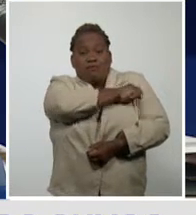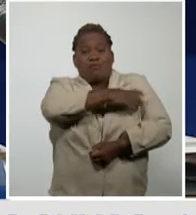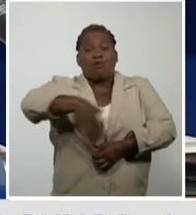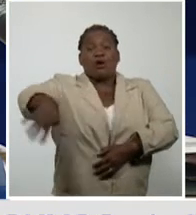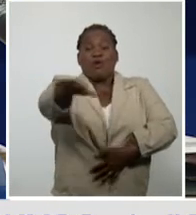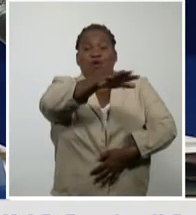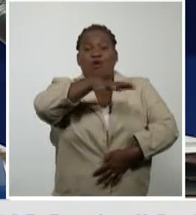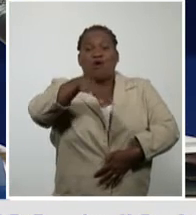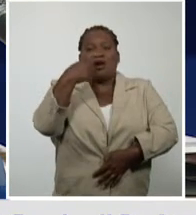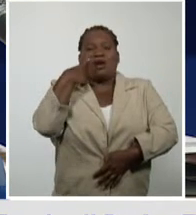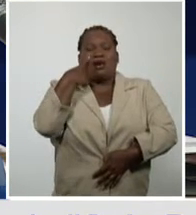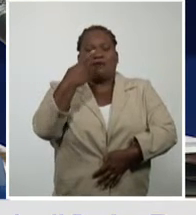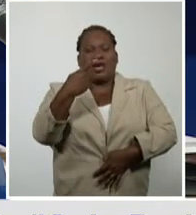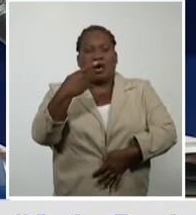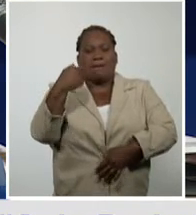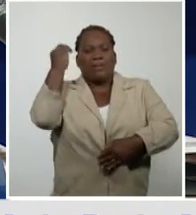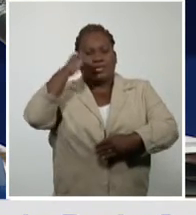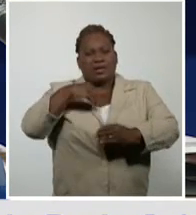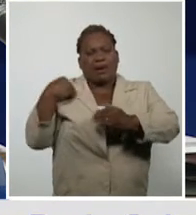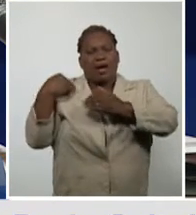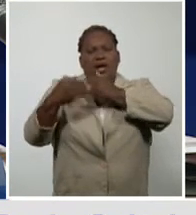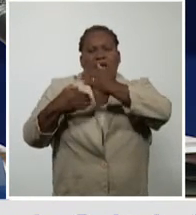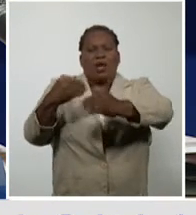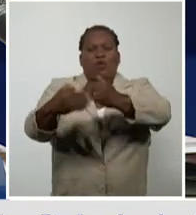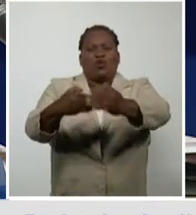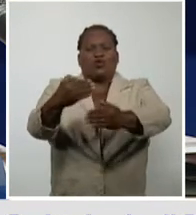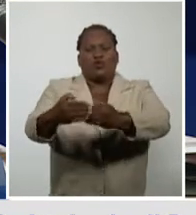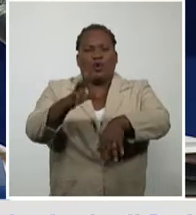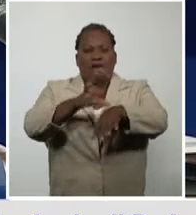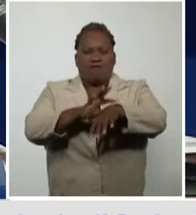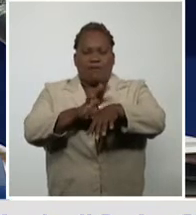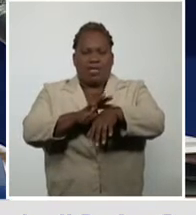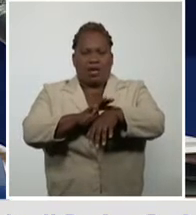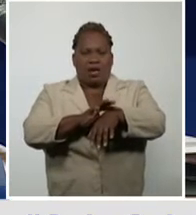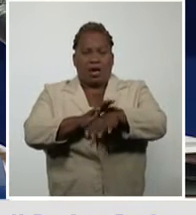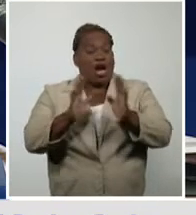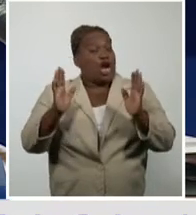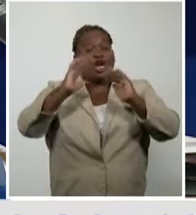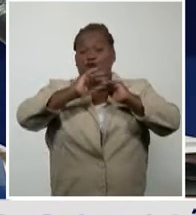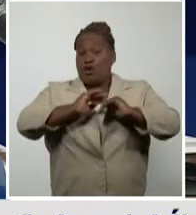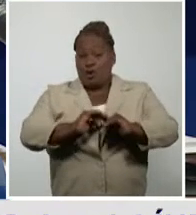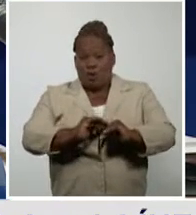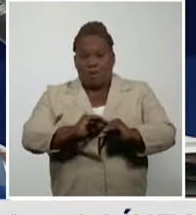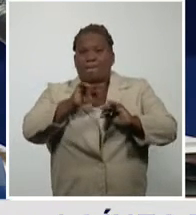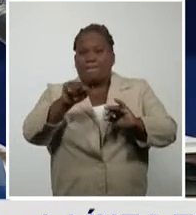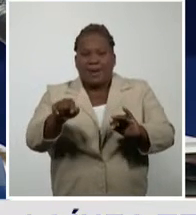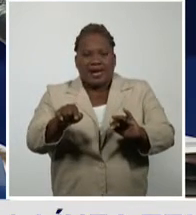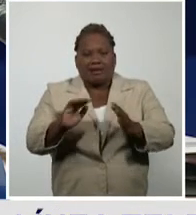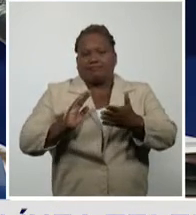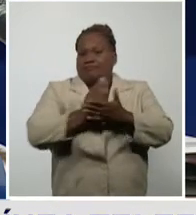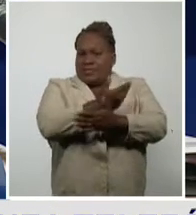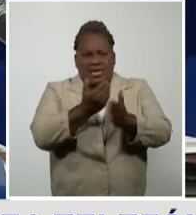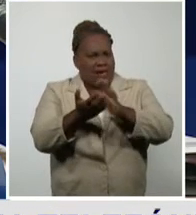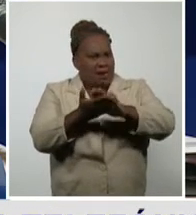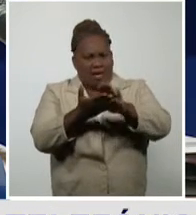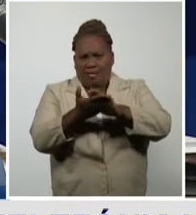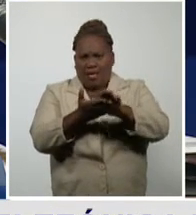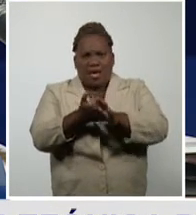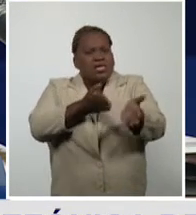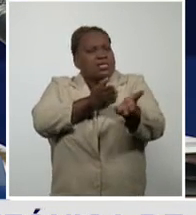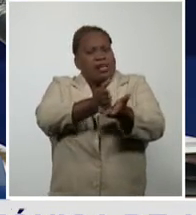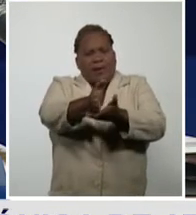para ver la evolución de la enfermedad, no para desmontar ninguna de las medidas de